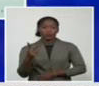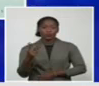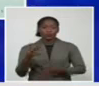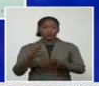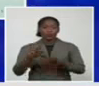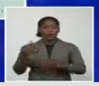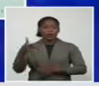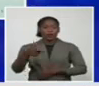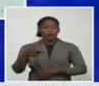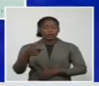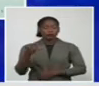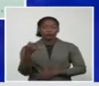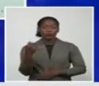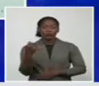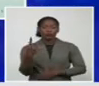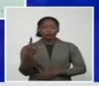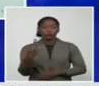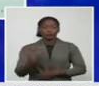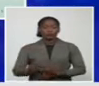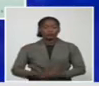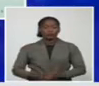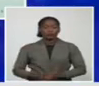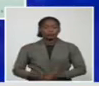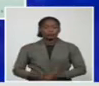caso. La Habana,